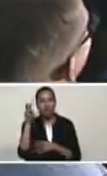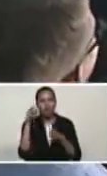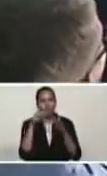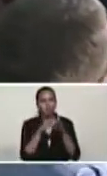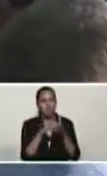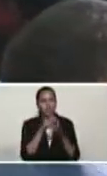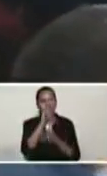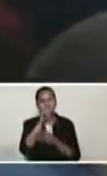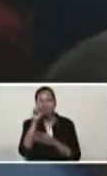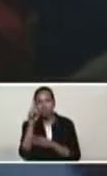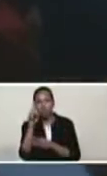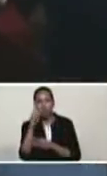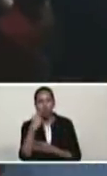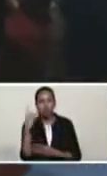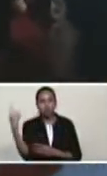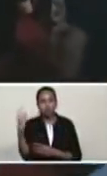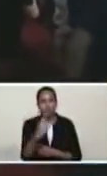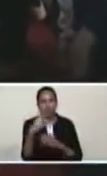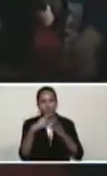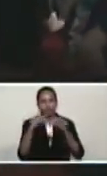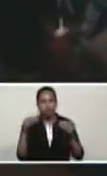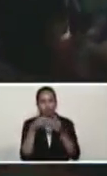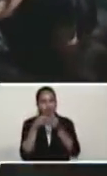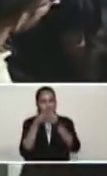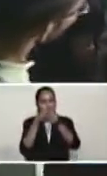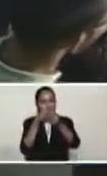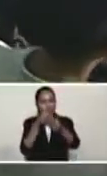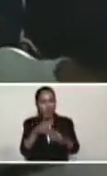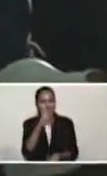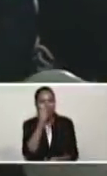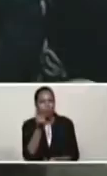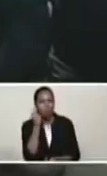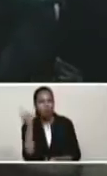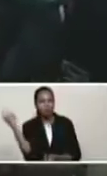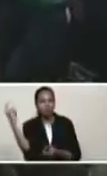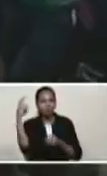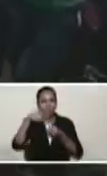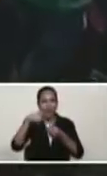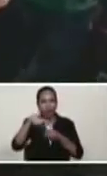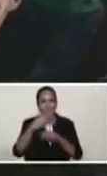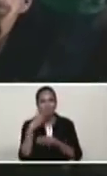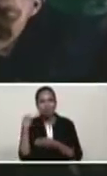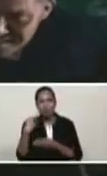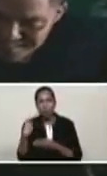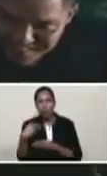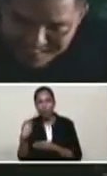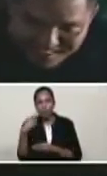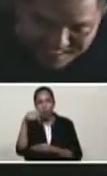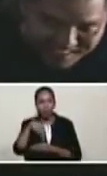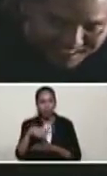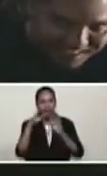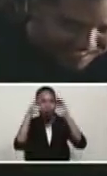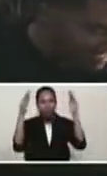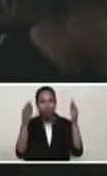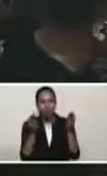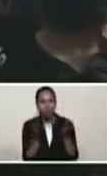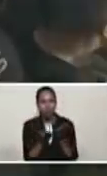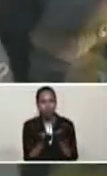Y que vengan los líderes, las lideresas de las juventudes del mundo